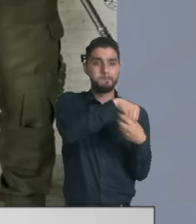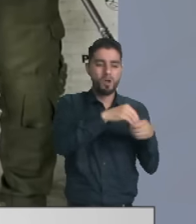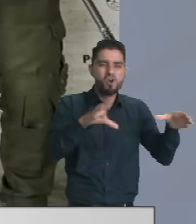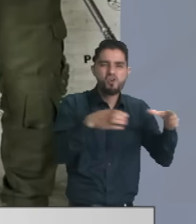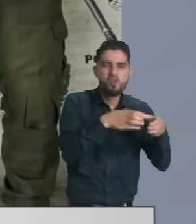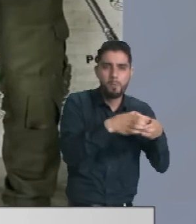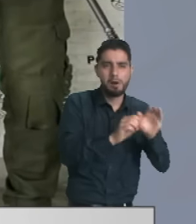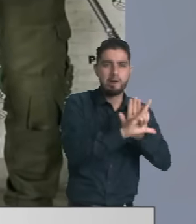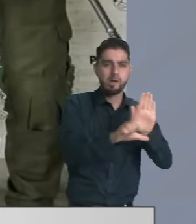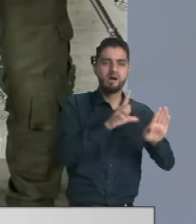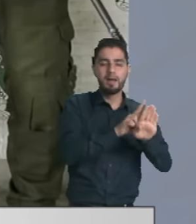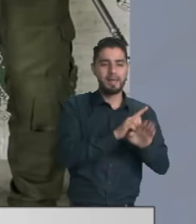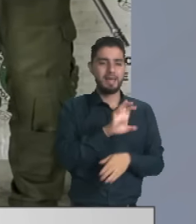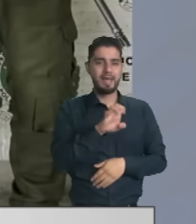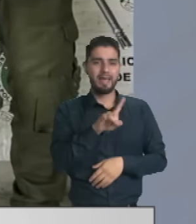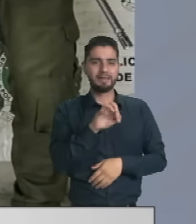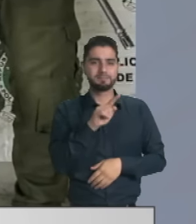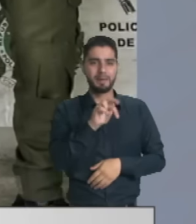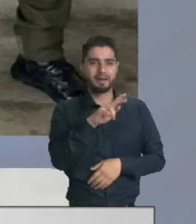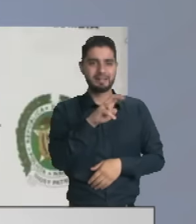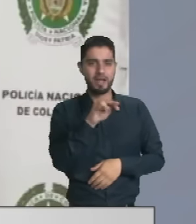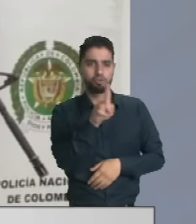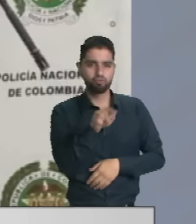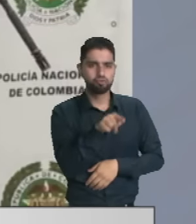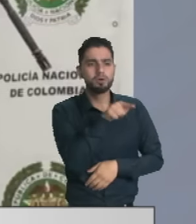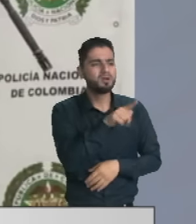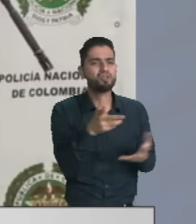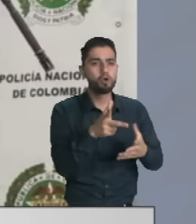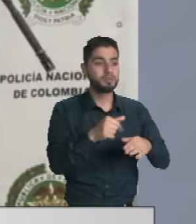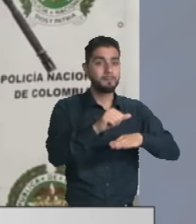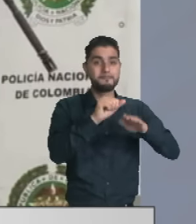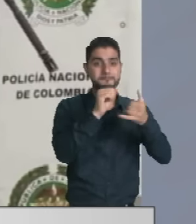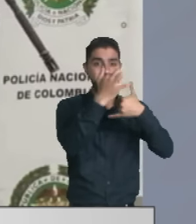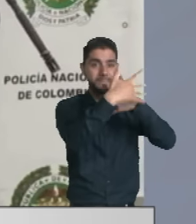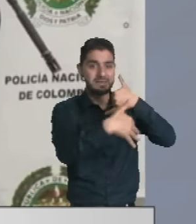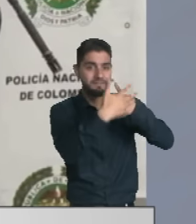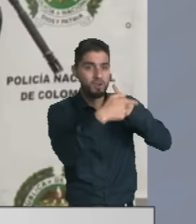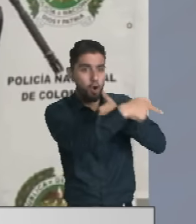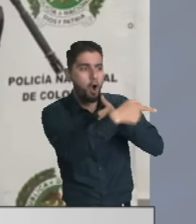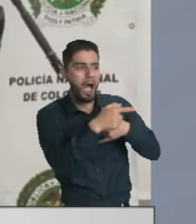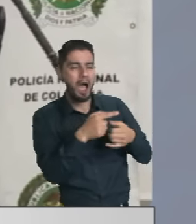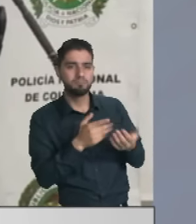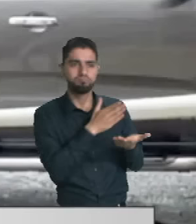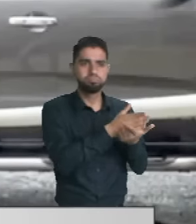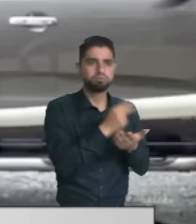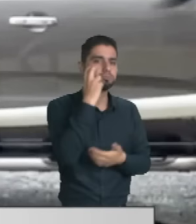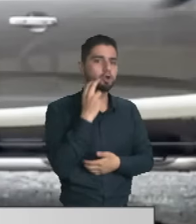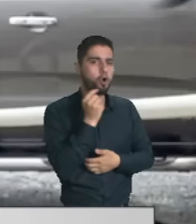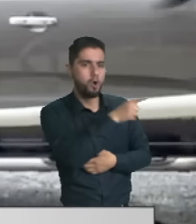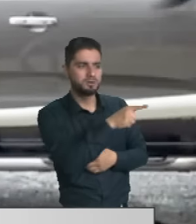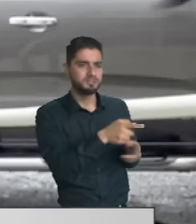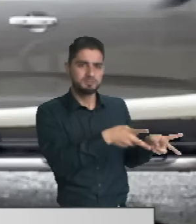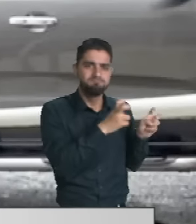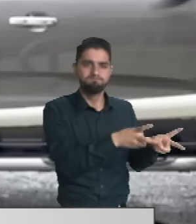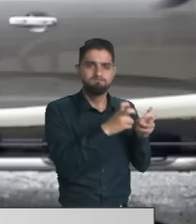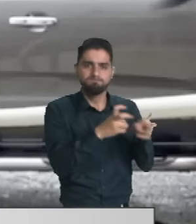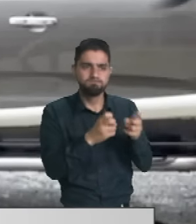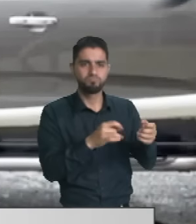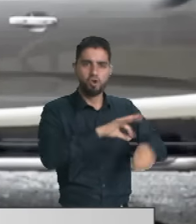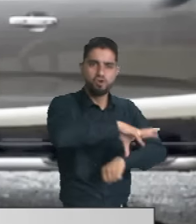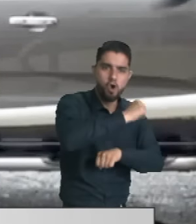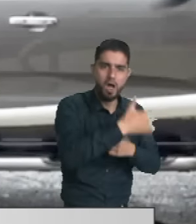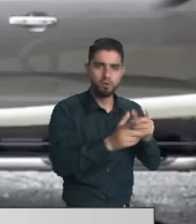extorsionar y desplazar de manera forzada a los comerciantes del principal puerto sobre el Pacífico. Estos ciudadanos forman parte de una estructura del